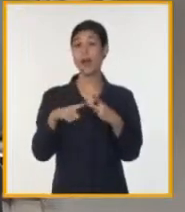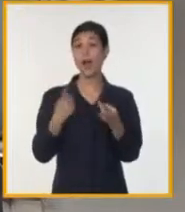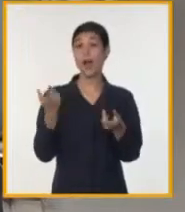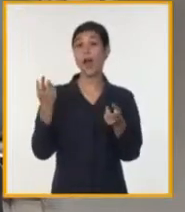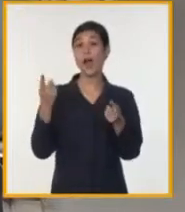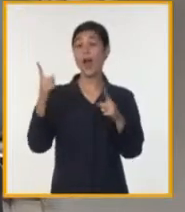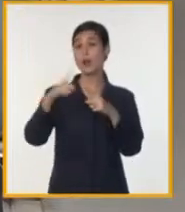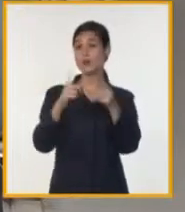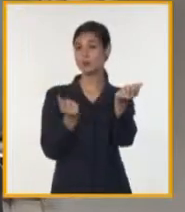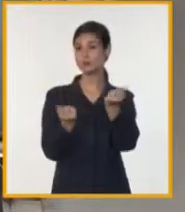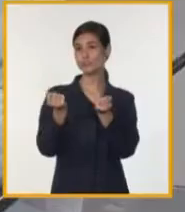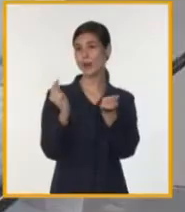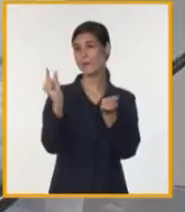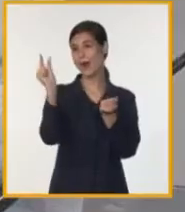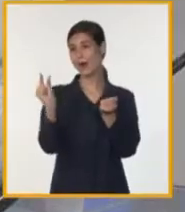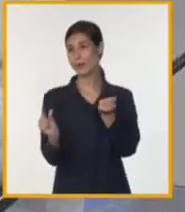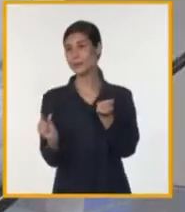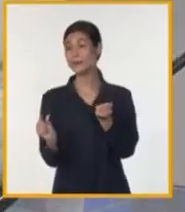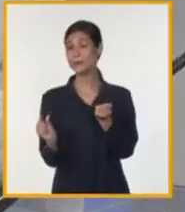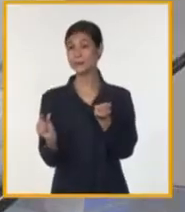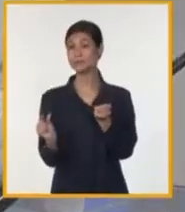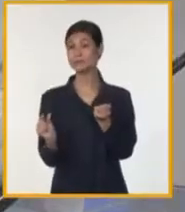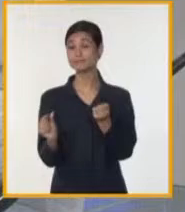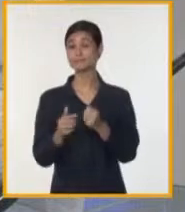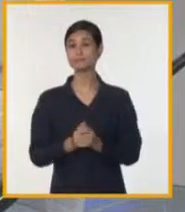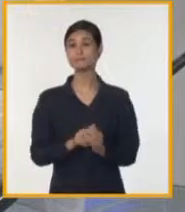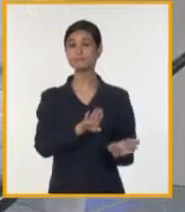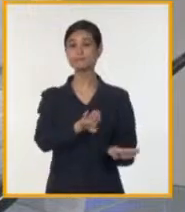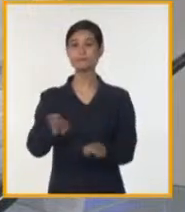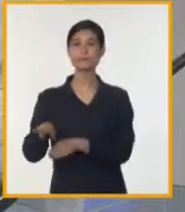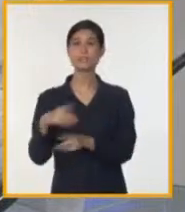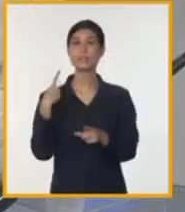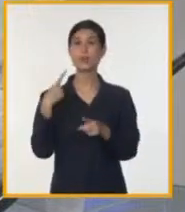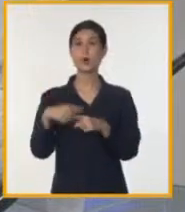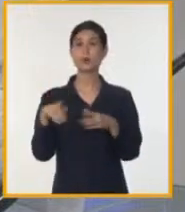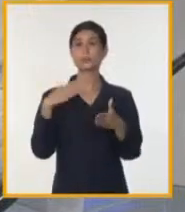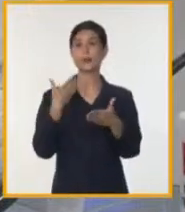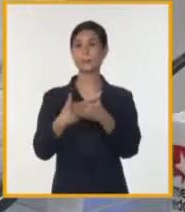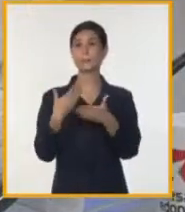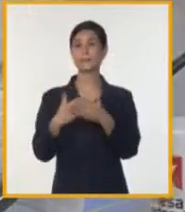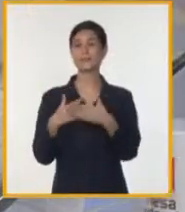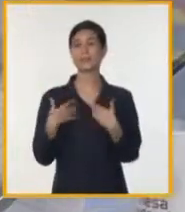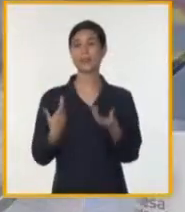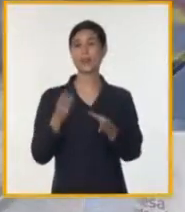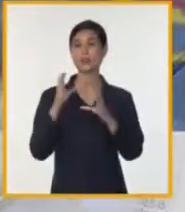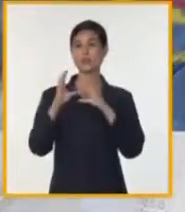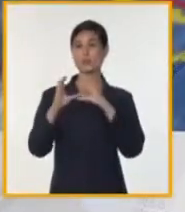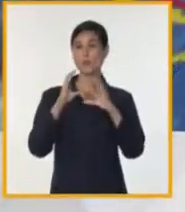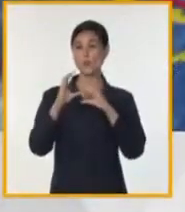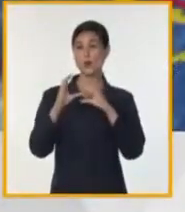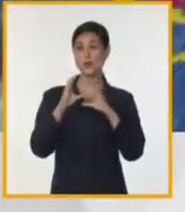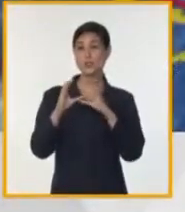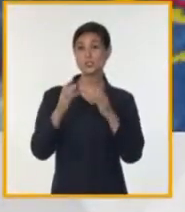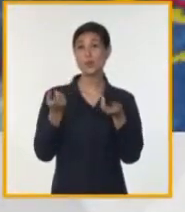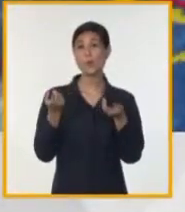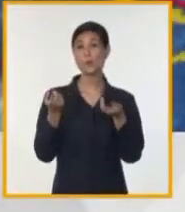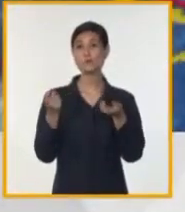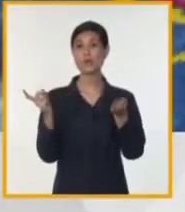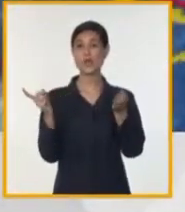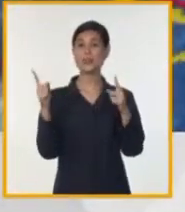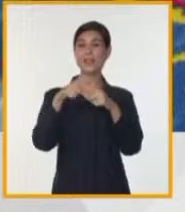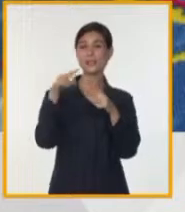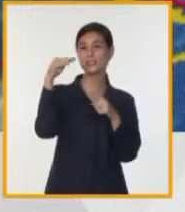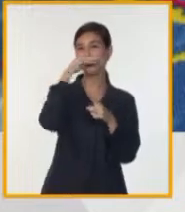correcto, así es. También tenemos la empresa de comunicaciones y electrónica, GECON, que esta es la empresa